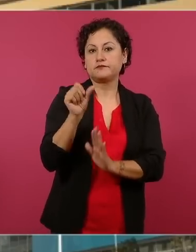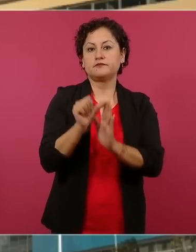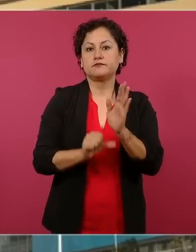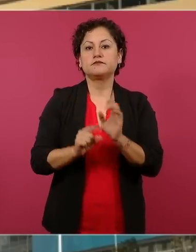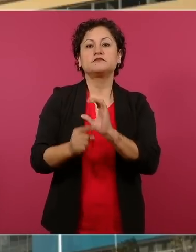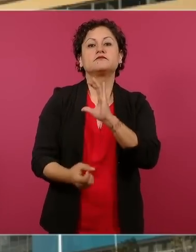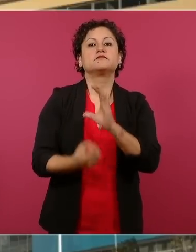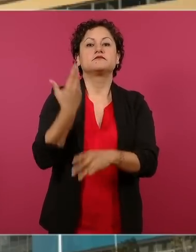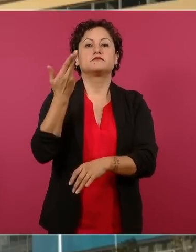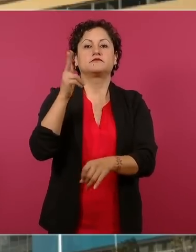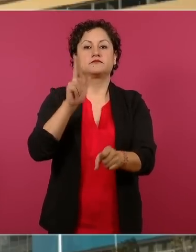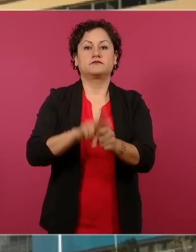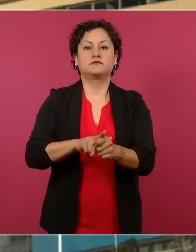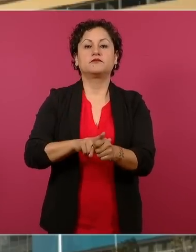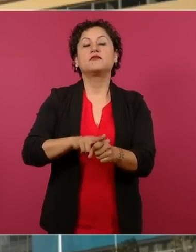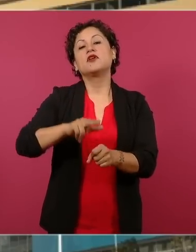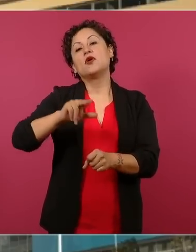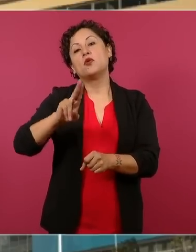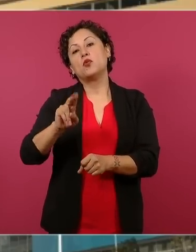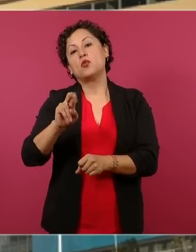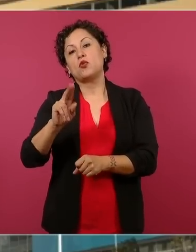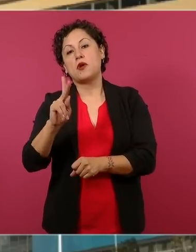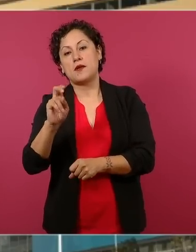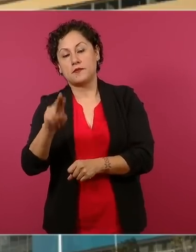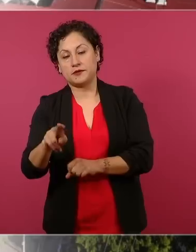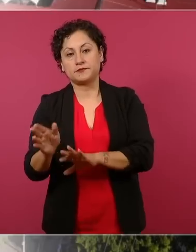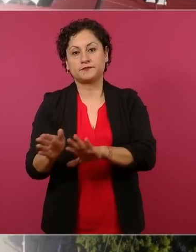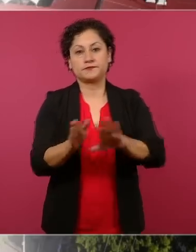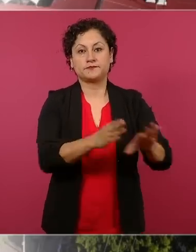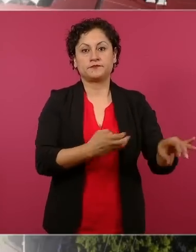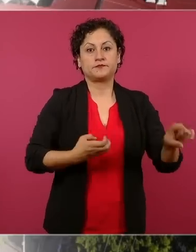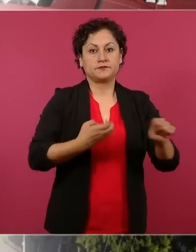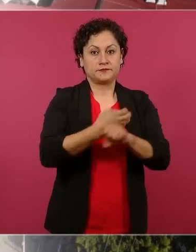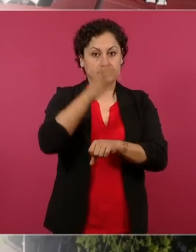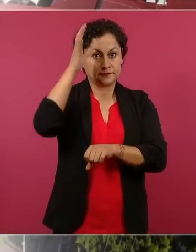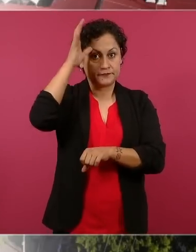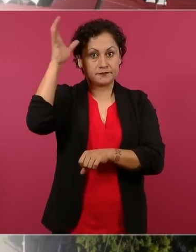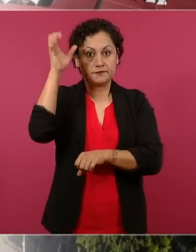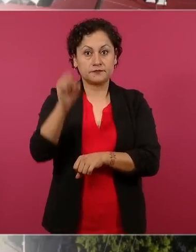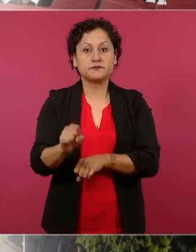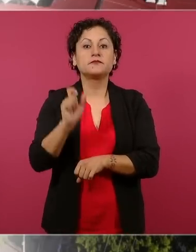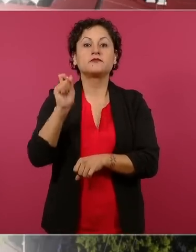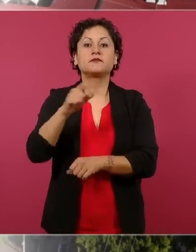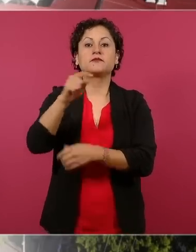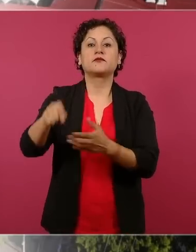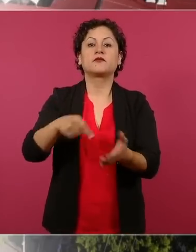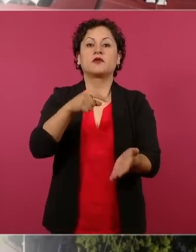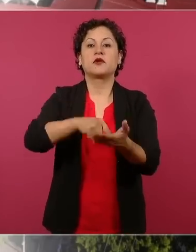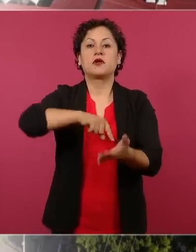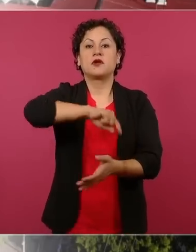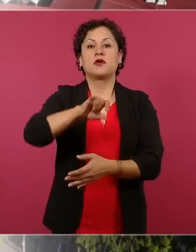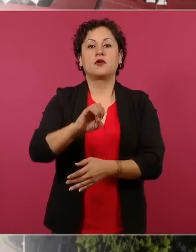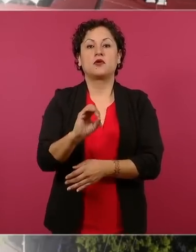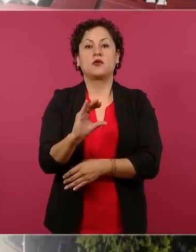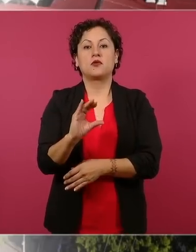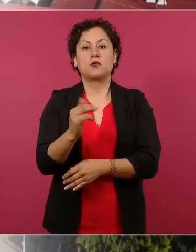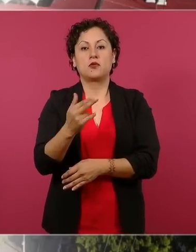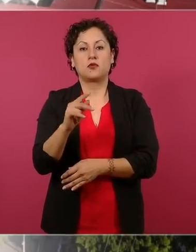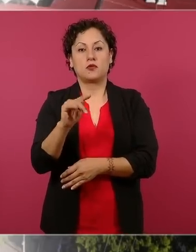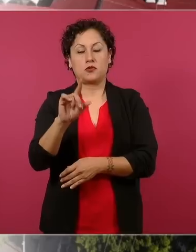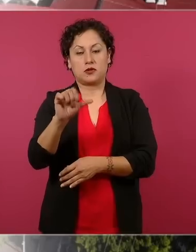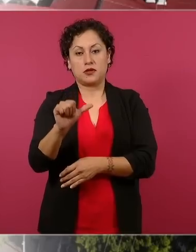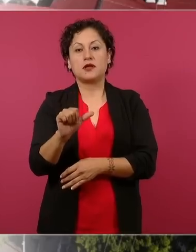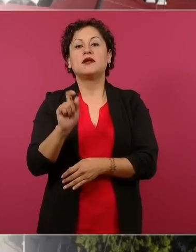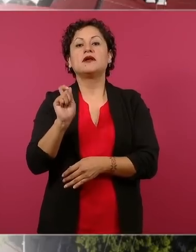nuevo hospital en Uruapan. En Morelos también el Hospital General de Jojutla, que tuvo daños